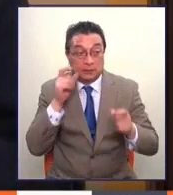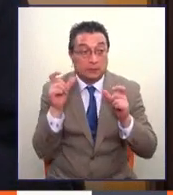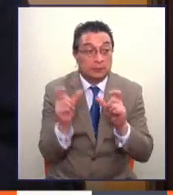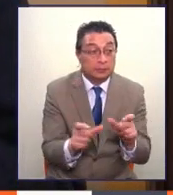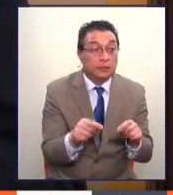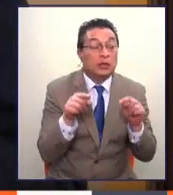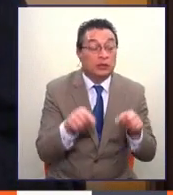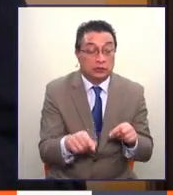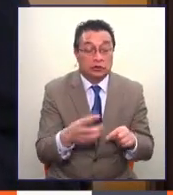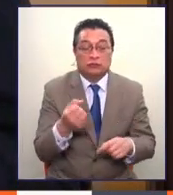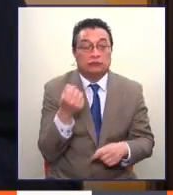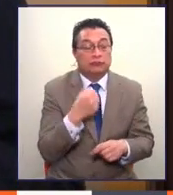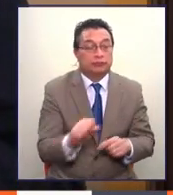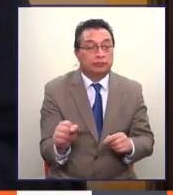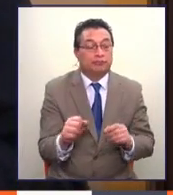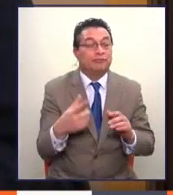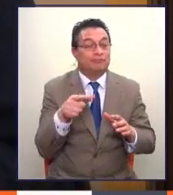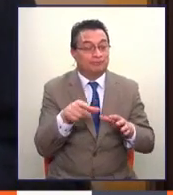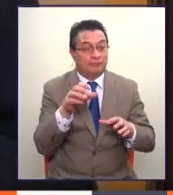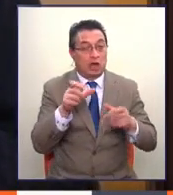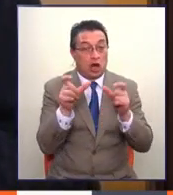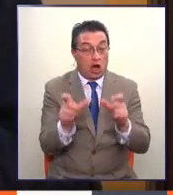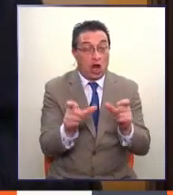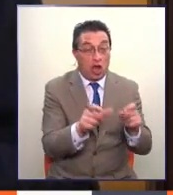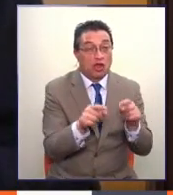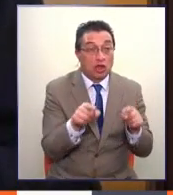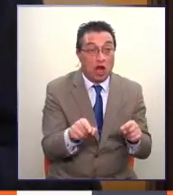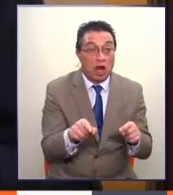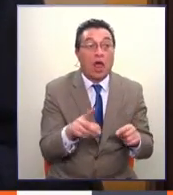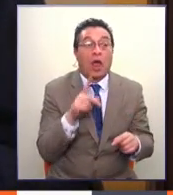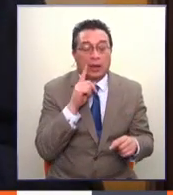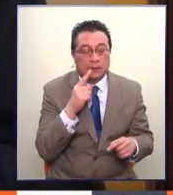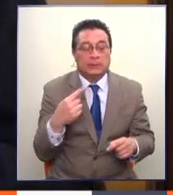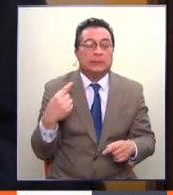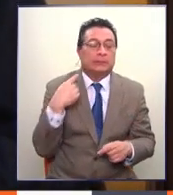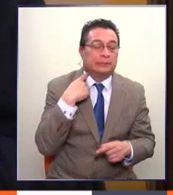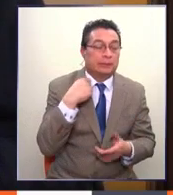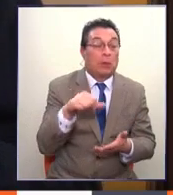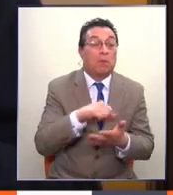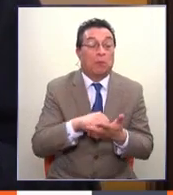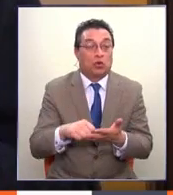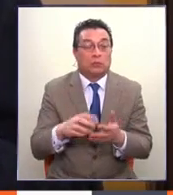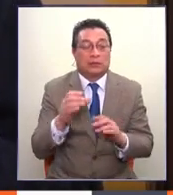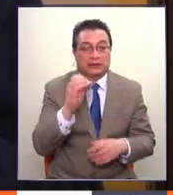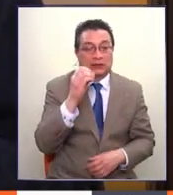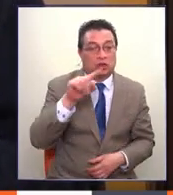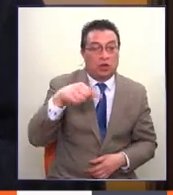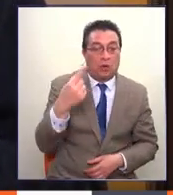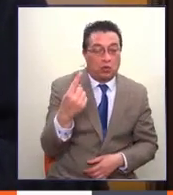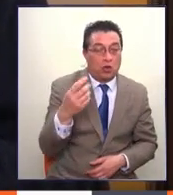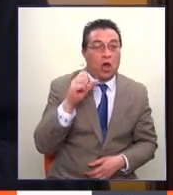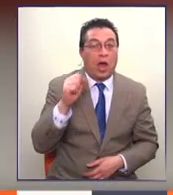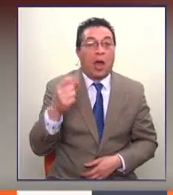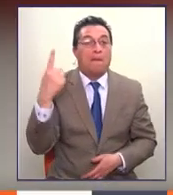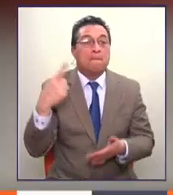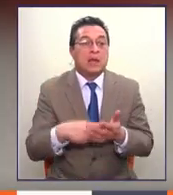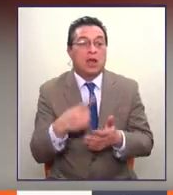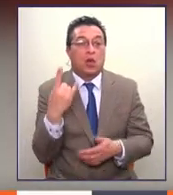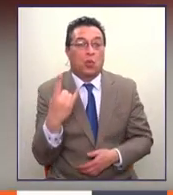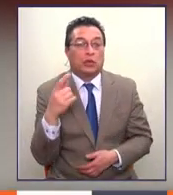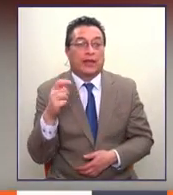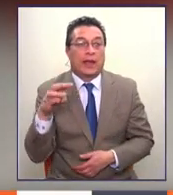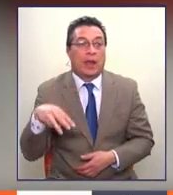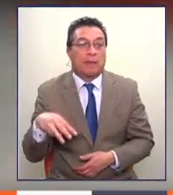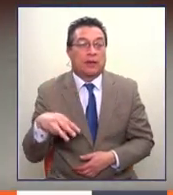en incumplimiento en la medida de las se exponen a una montería y 0,1 habilite el